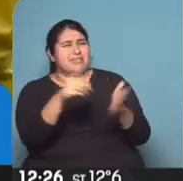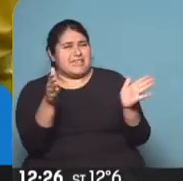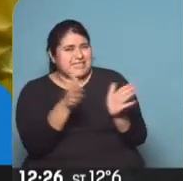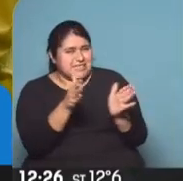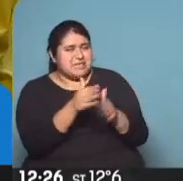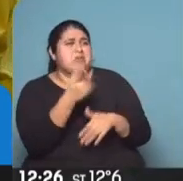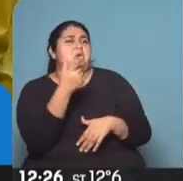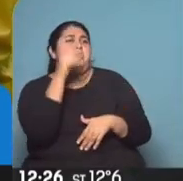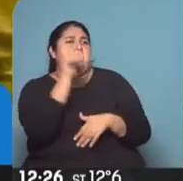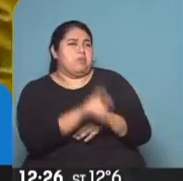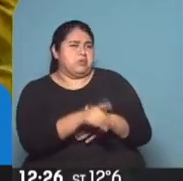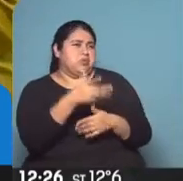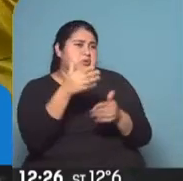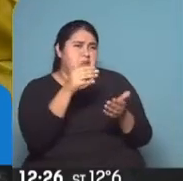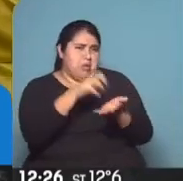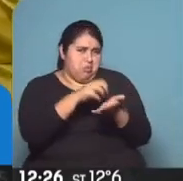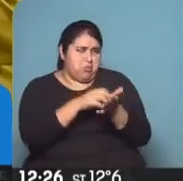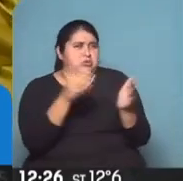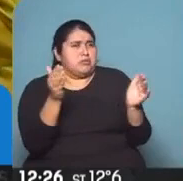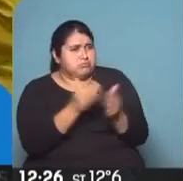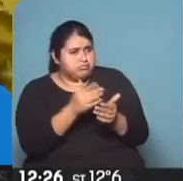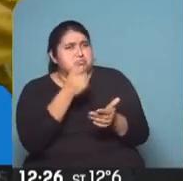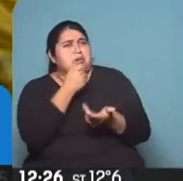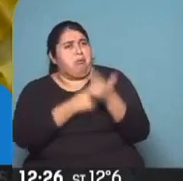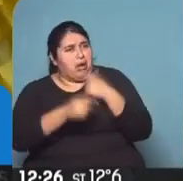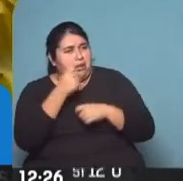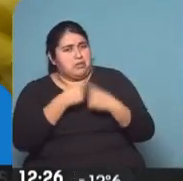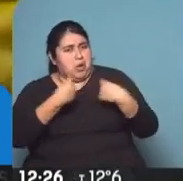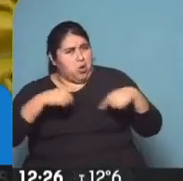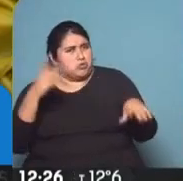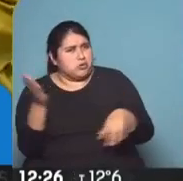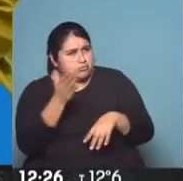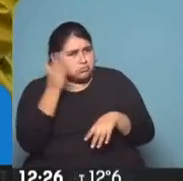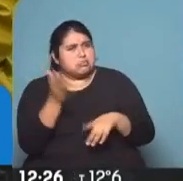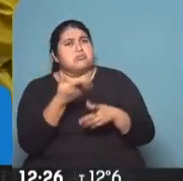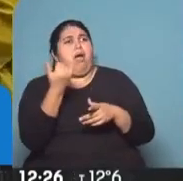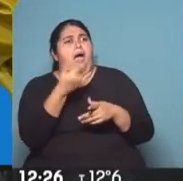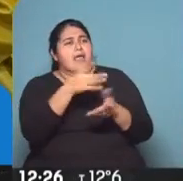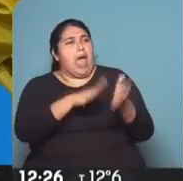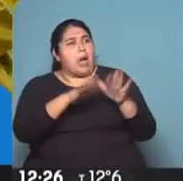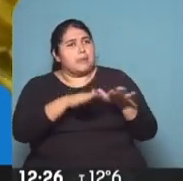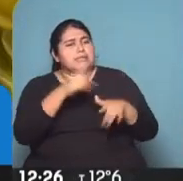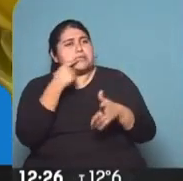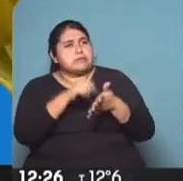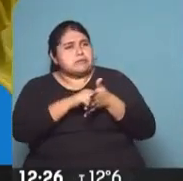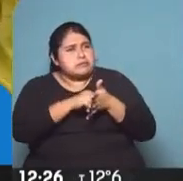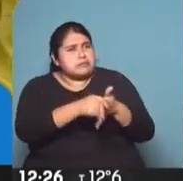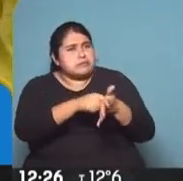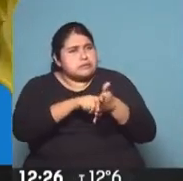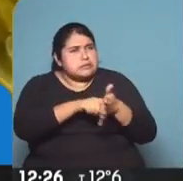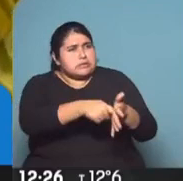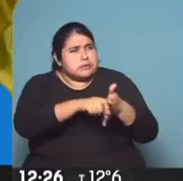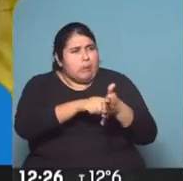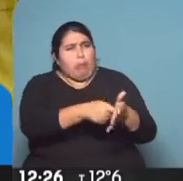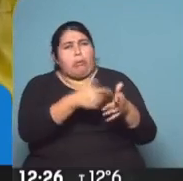pequeño empresario que tiene una carga tributaria importante que tiene muchísima presión que a veces tiene que liberar algunos empleados porque no puede sostener